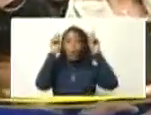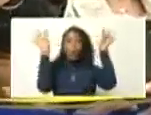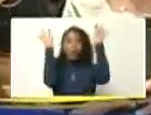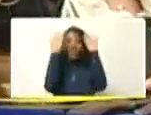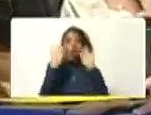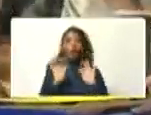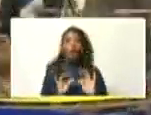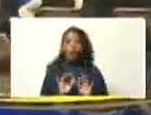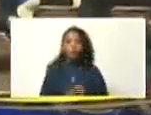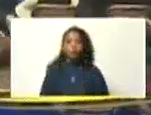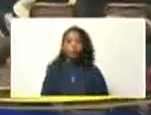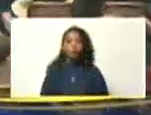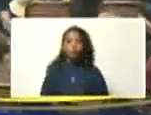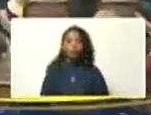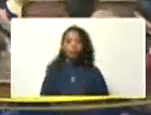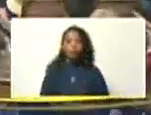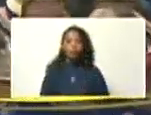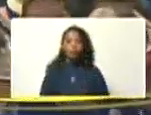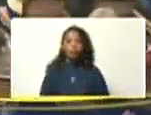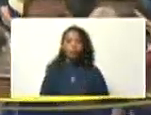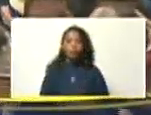metódica,